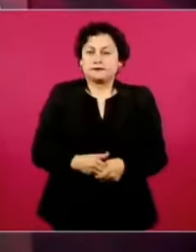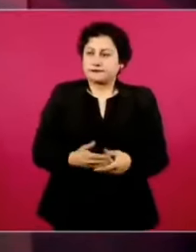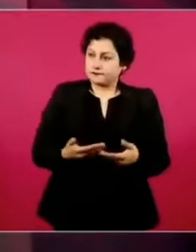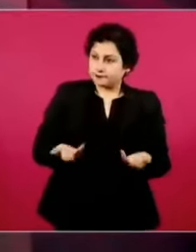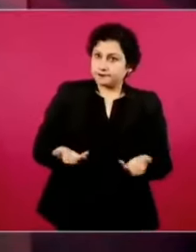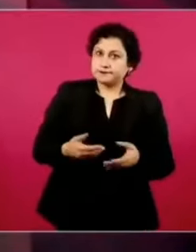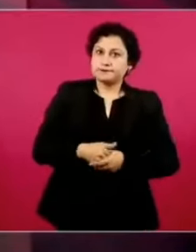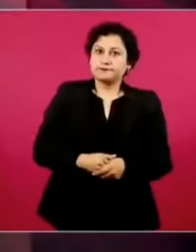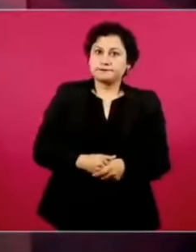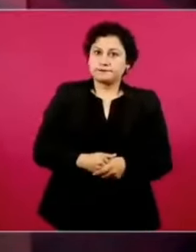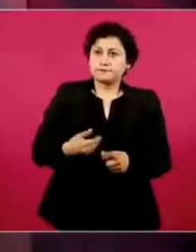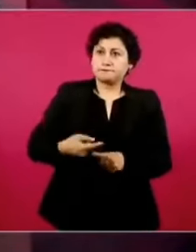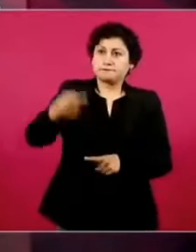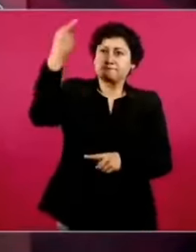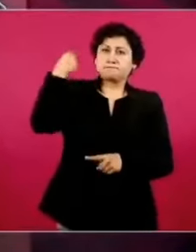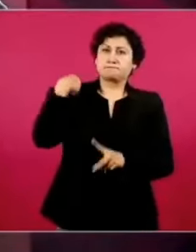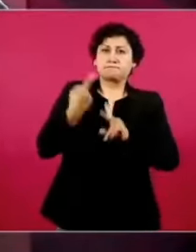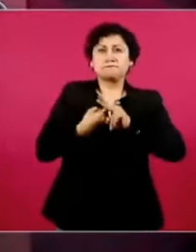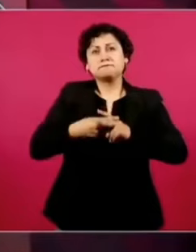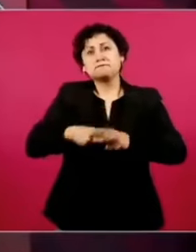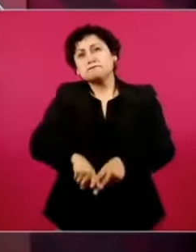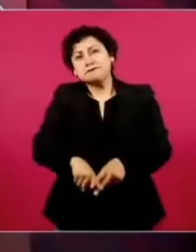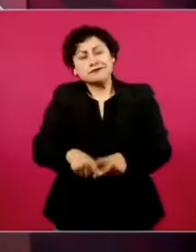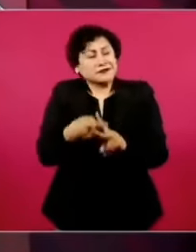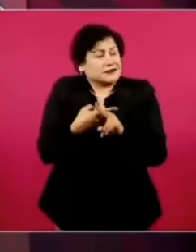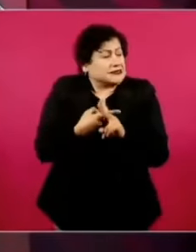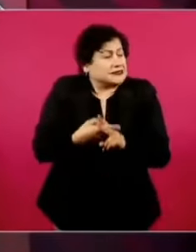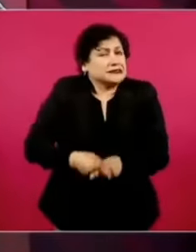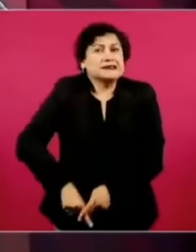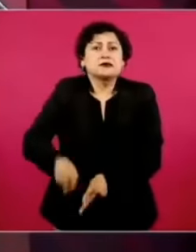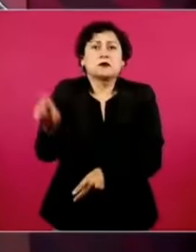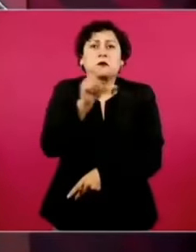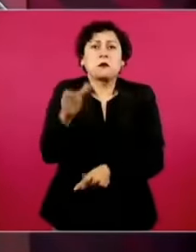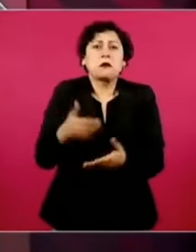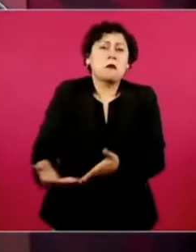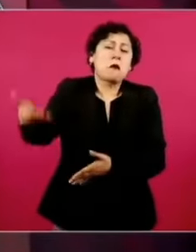Desde que comenzó. Esto viene desde Fox.